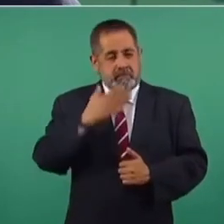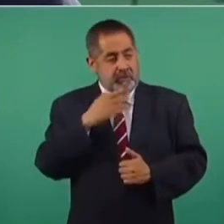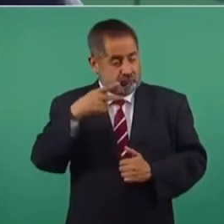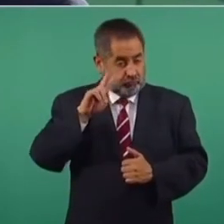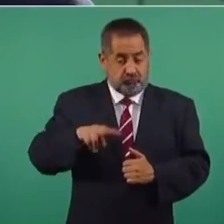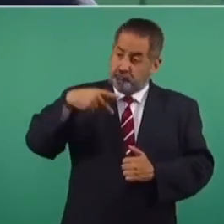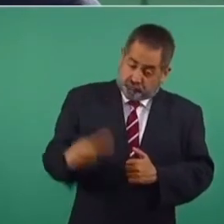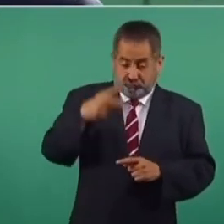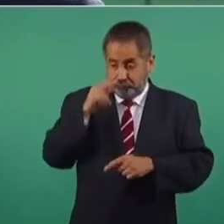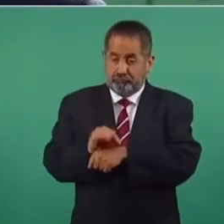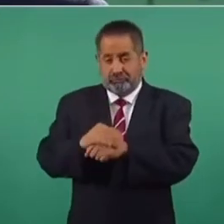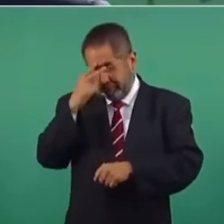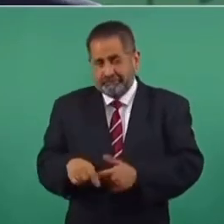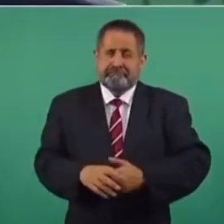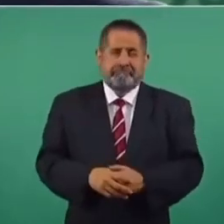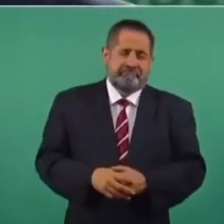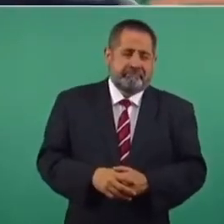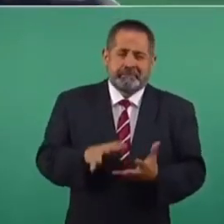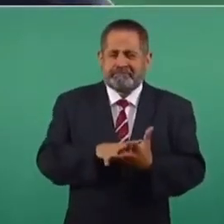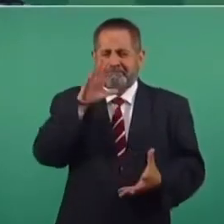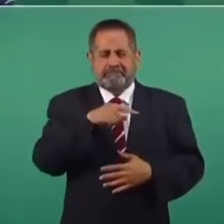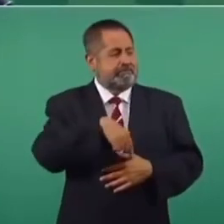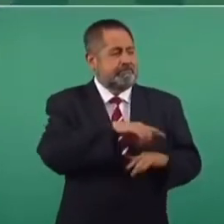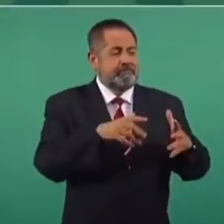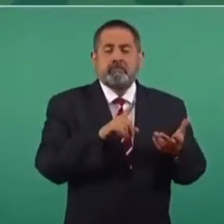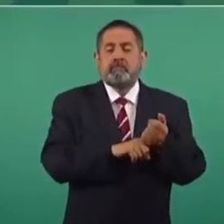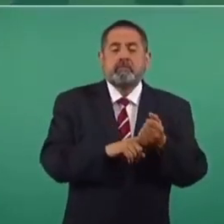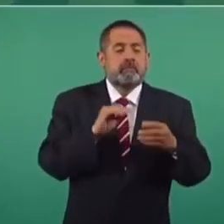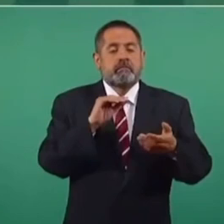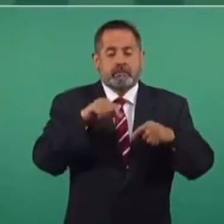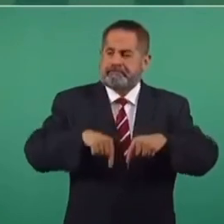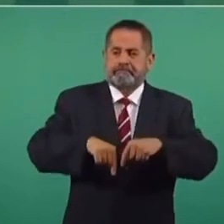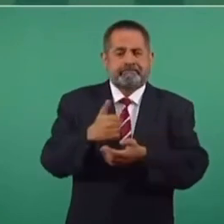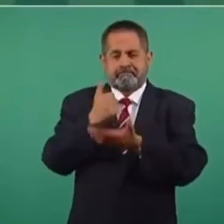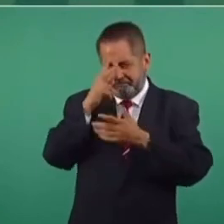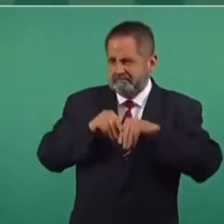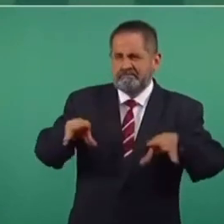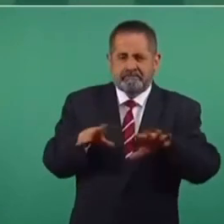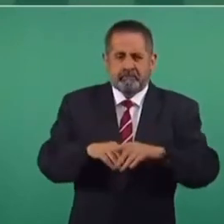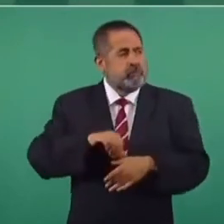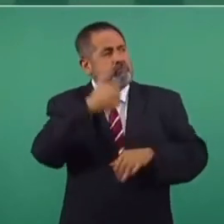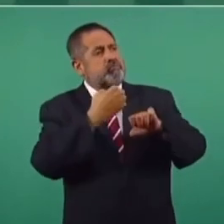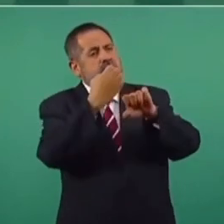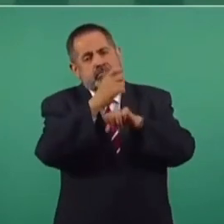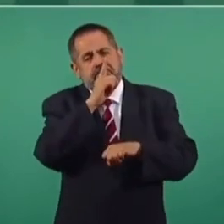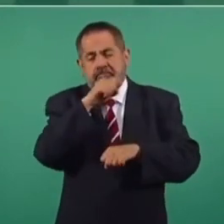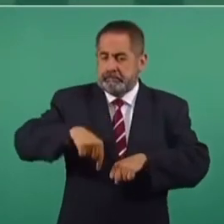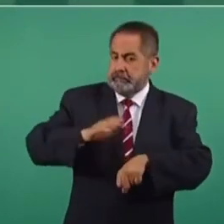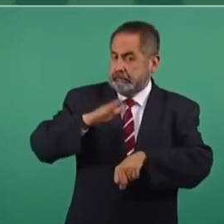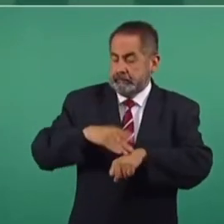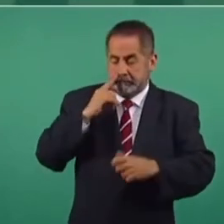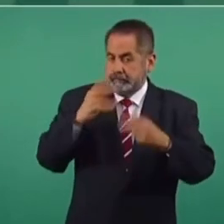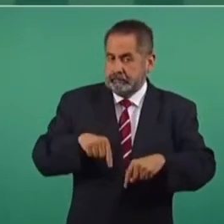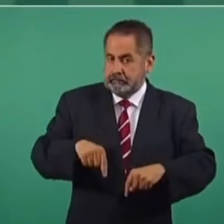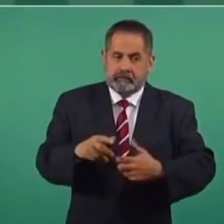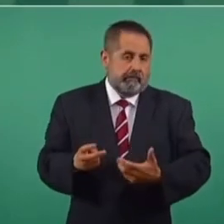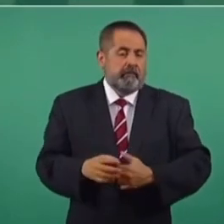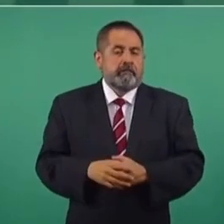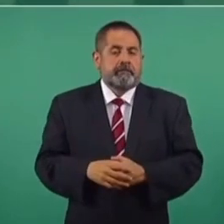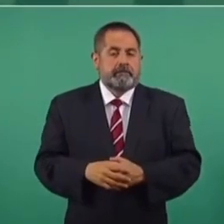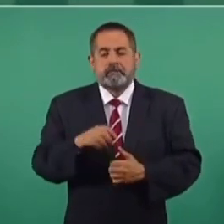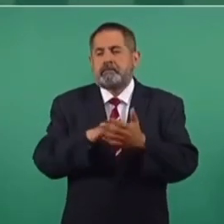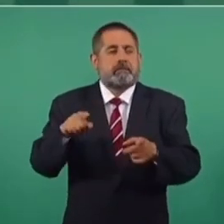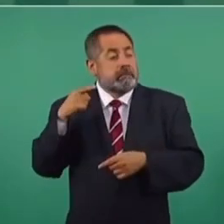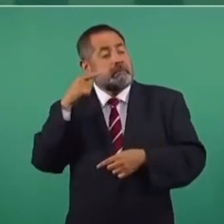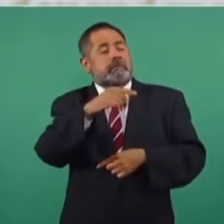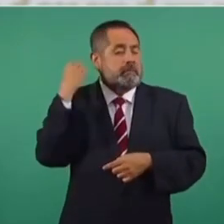estrictamente nacional. La mayor parte de los medios tienen influencia aquí, más que en otra parte. Entonces, en